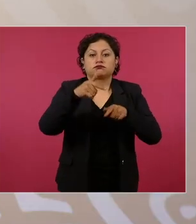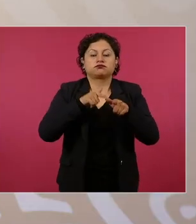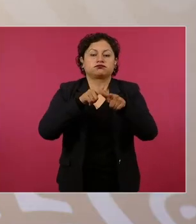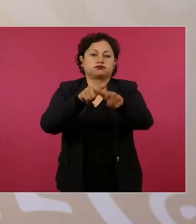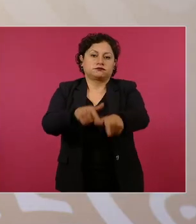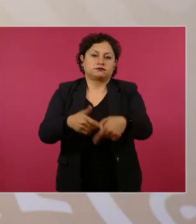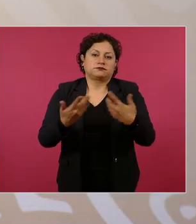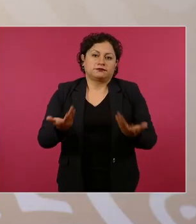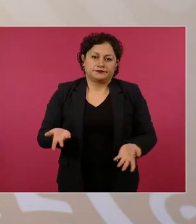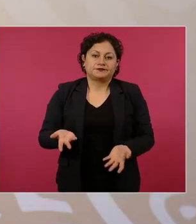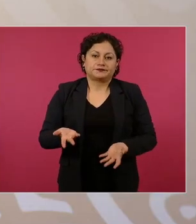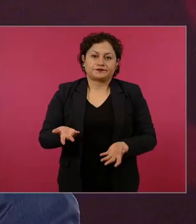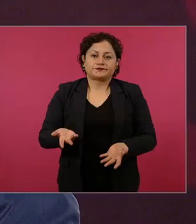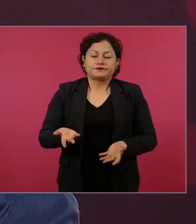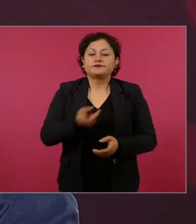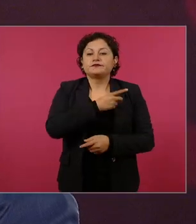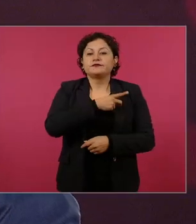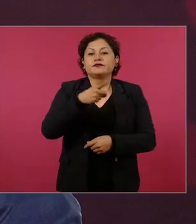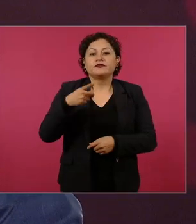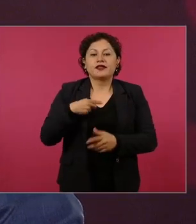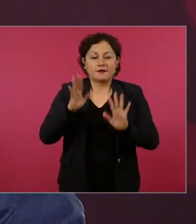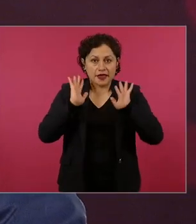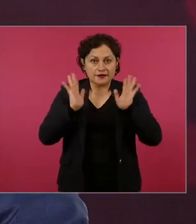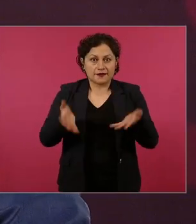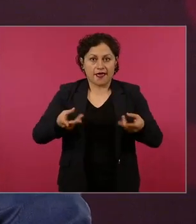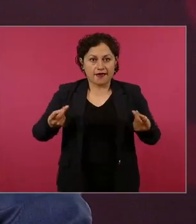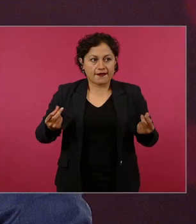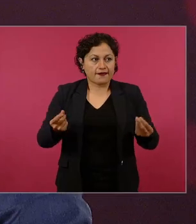que no haya inmovilismo.